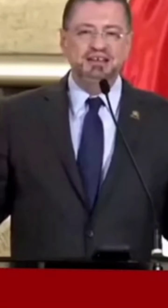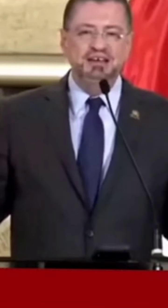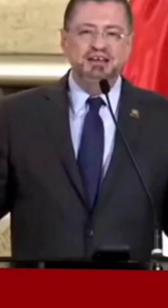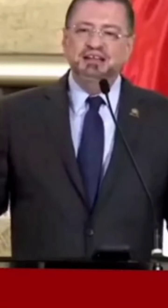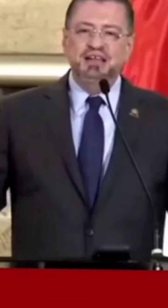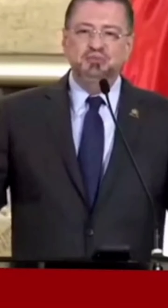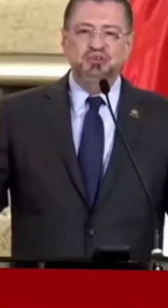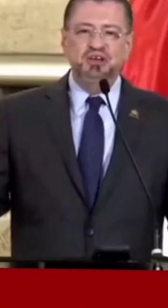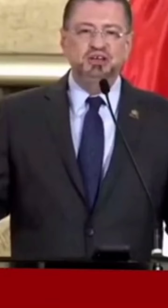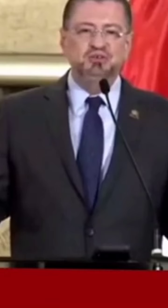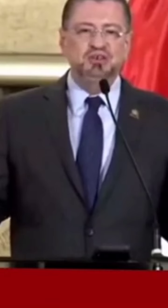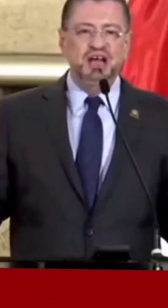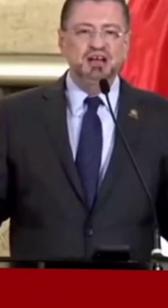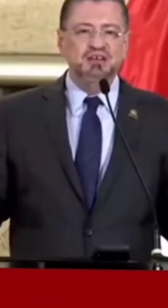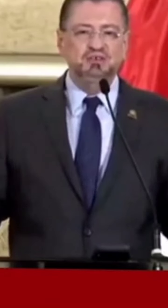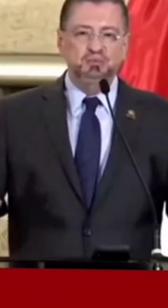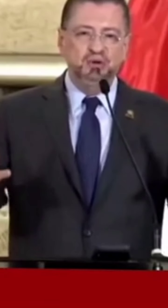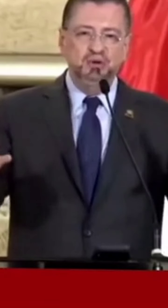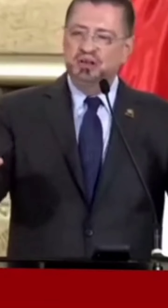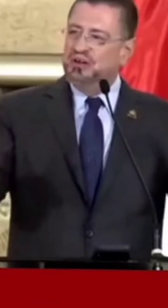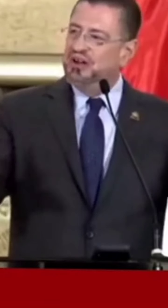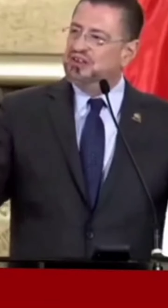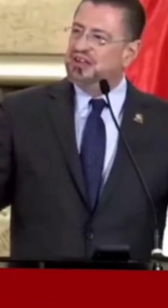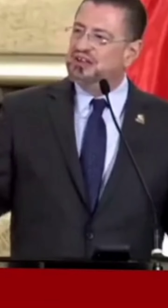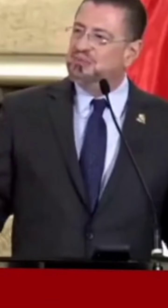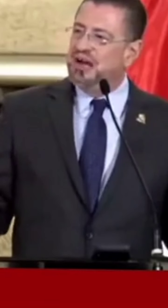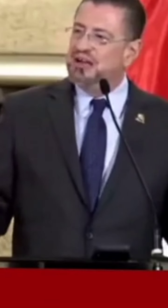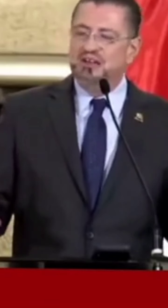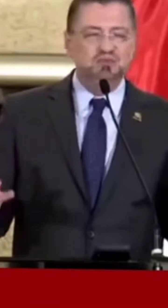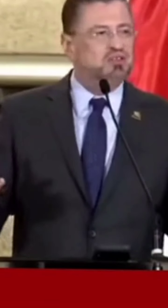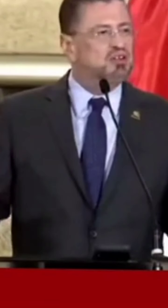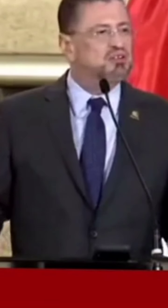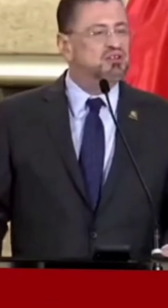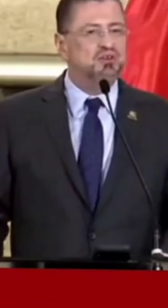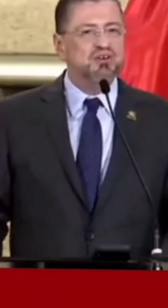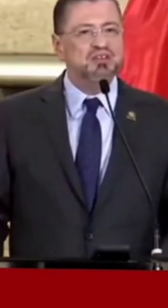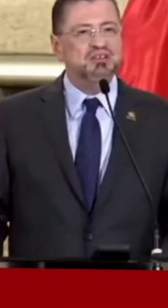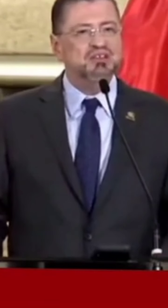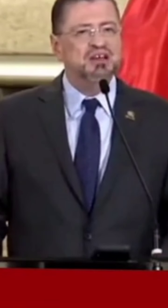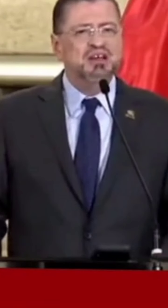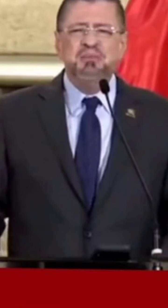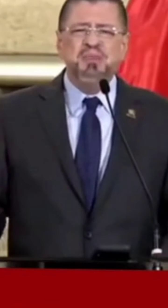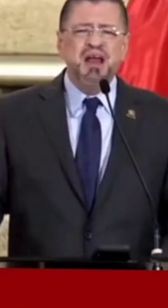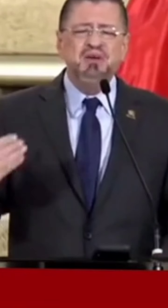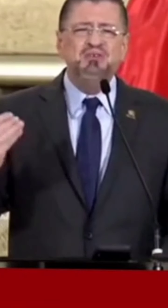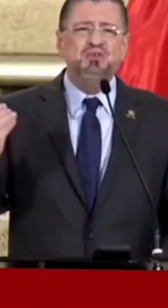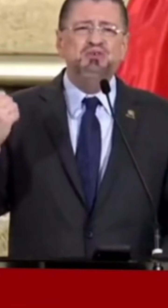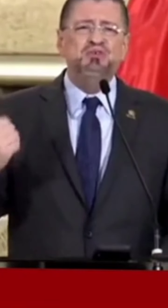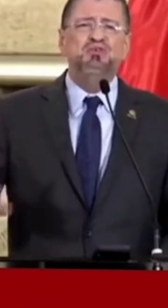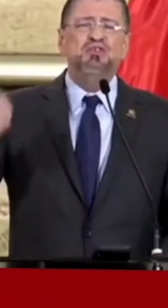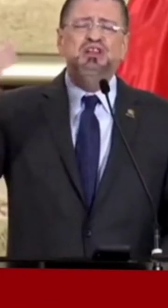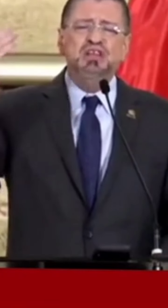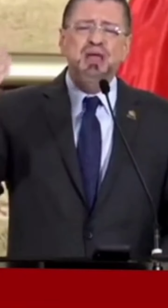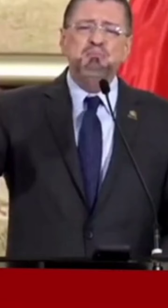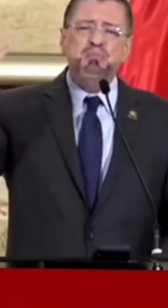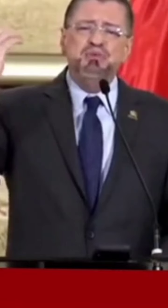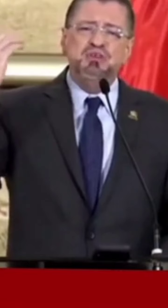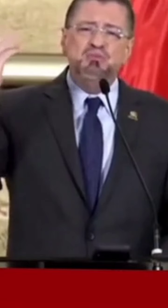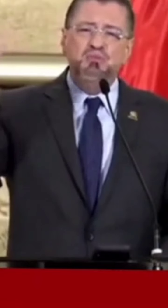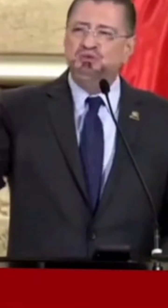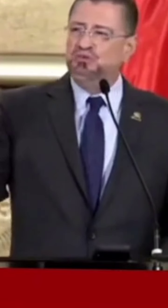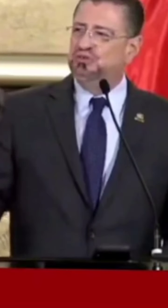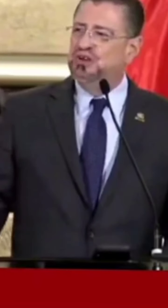avance, tenemos redes sociales. Yo puedo venir una vez a la semana a discutir estas cosas. Maravilloso, son